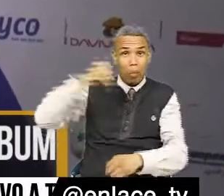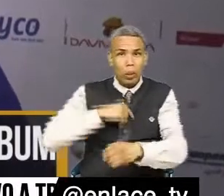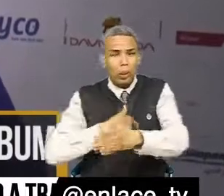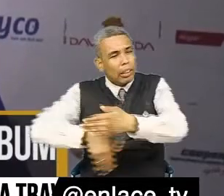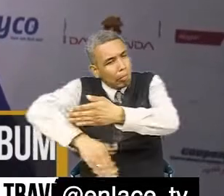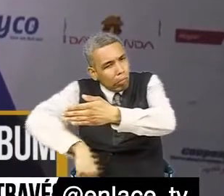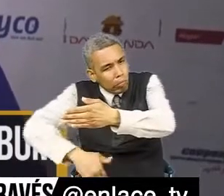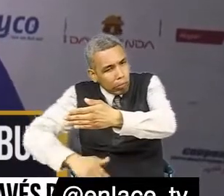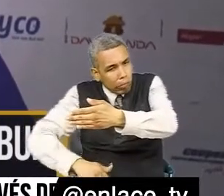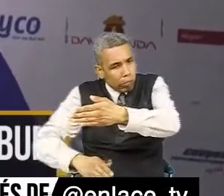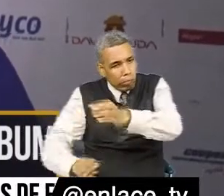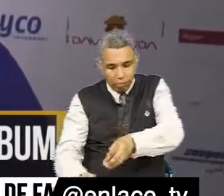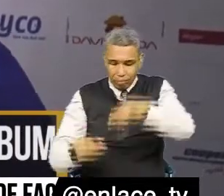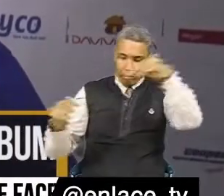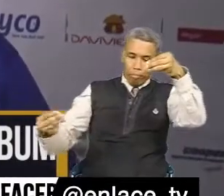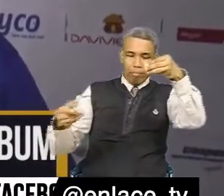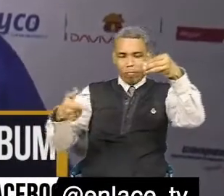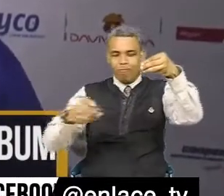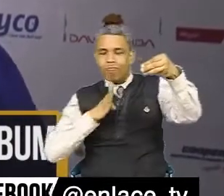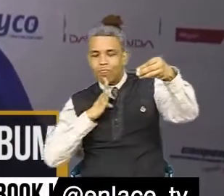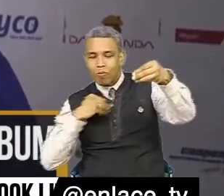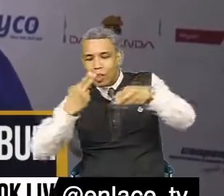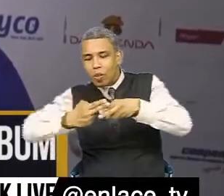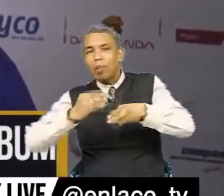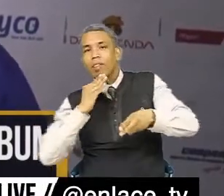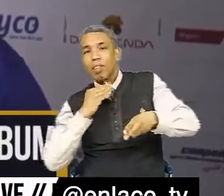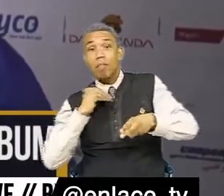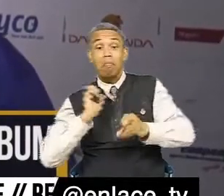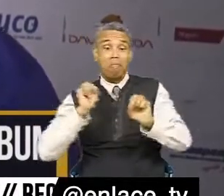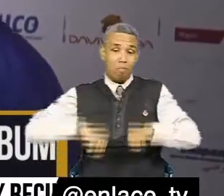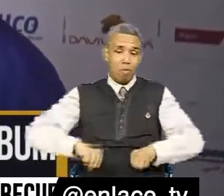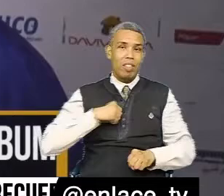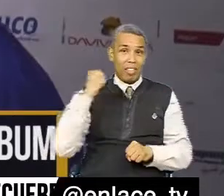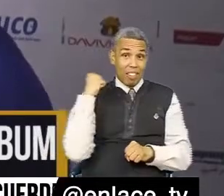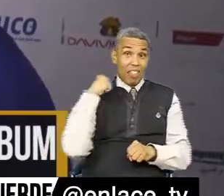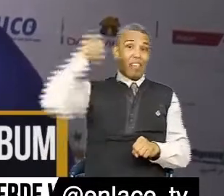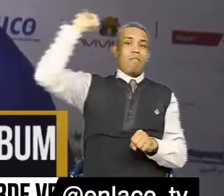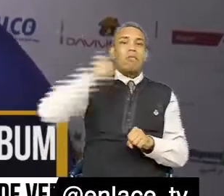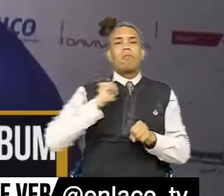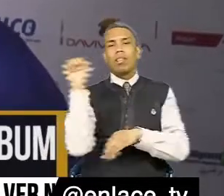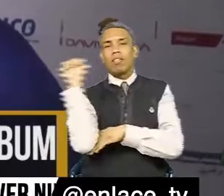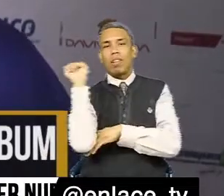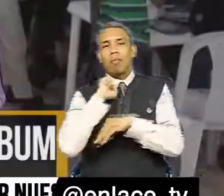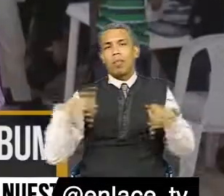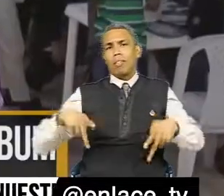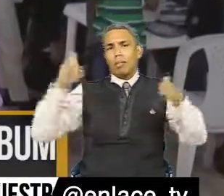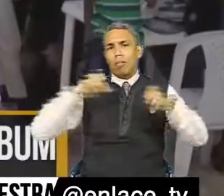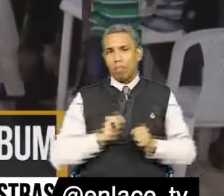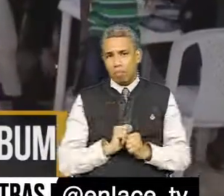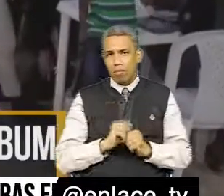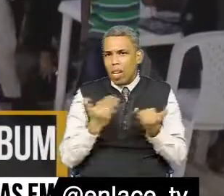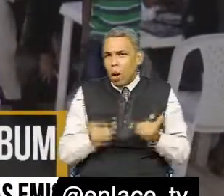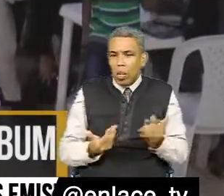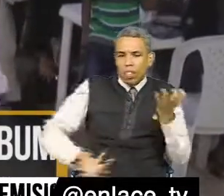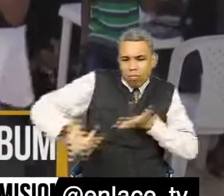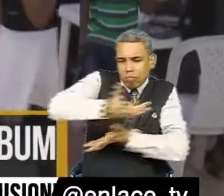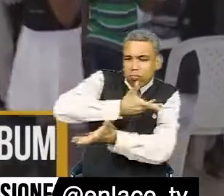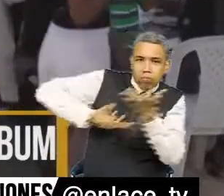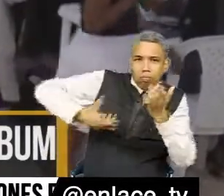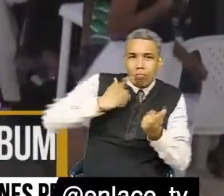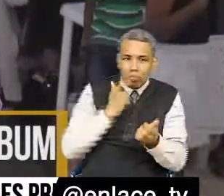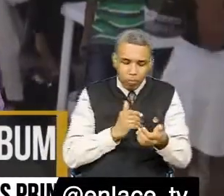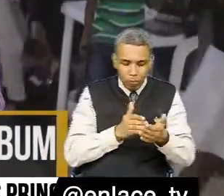las que se evitan prácticamente salir de forma masiva para de forma fácil en este tipo de eventos como el de hoy con